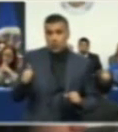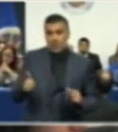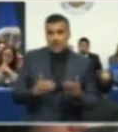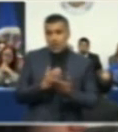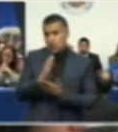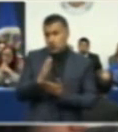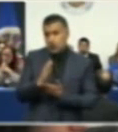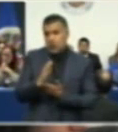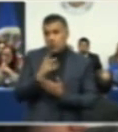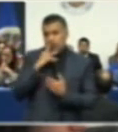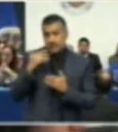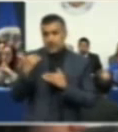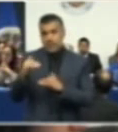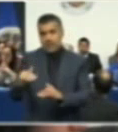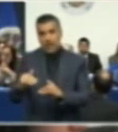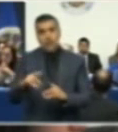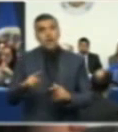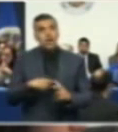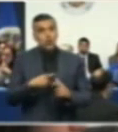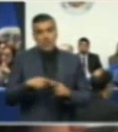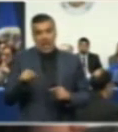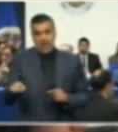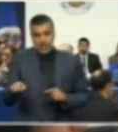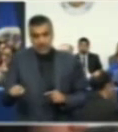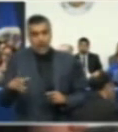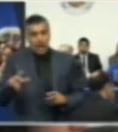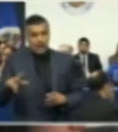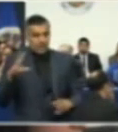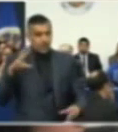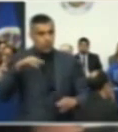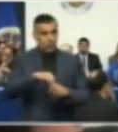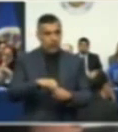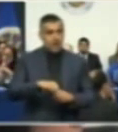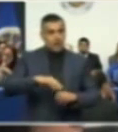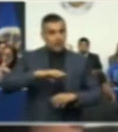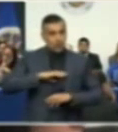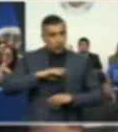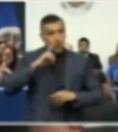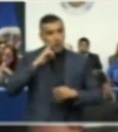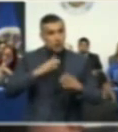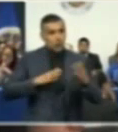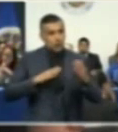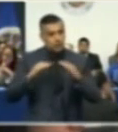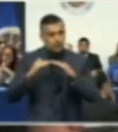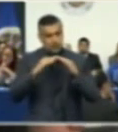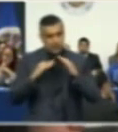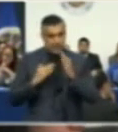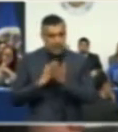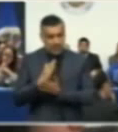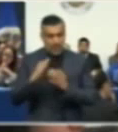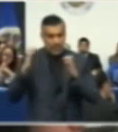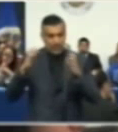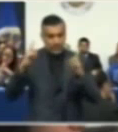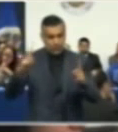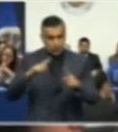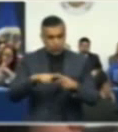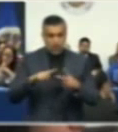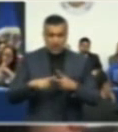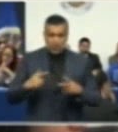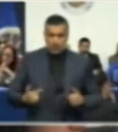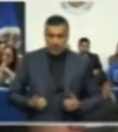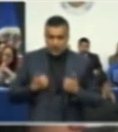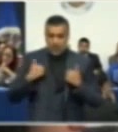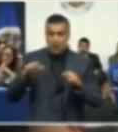derechos pueden estar limitadas. Entonces, allí están involucrados la satisfacción de un adecuado derecho a la educación, la satisfacción de un derecho de vida